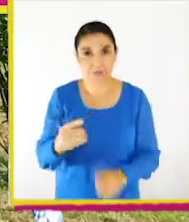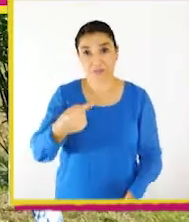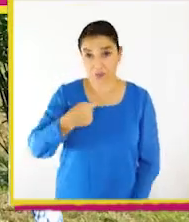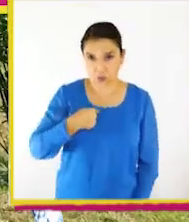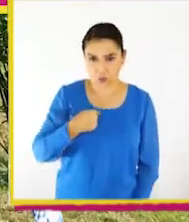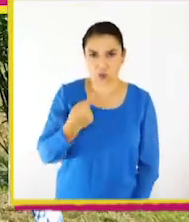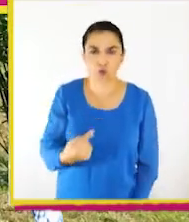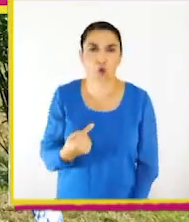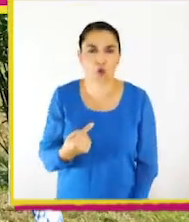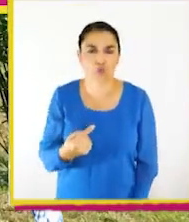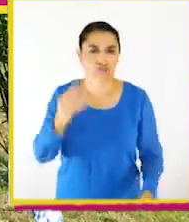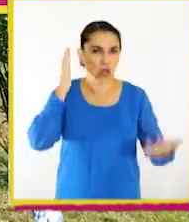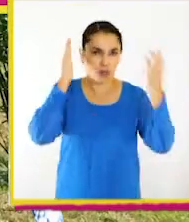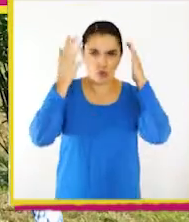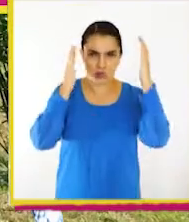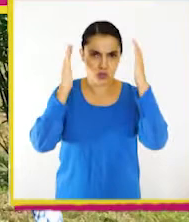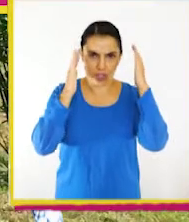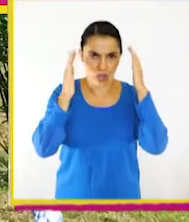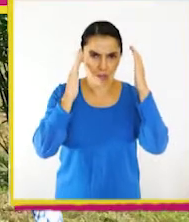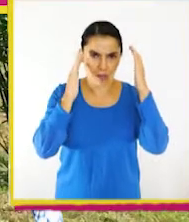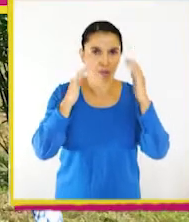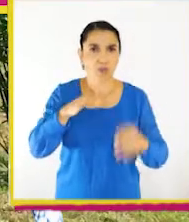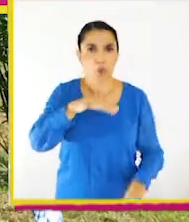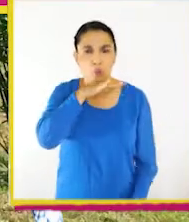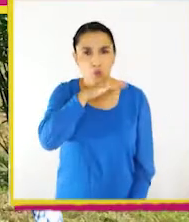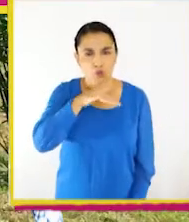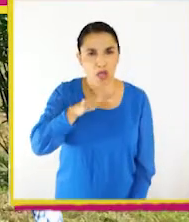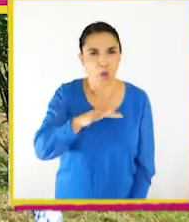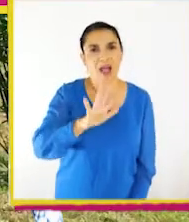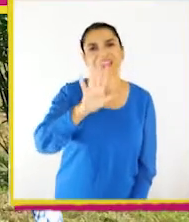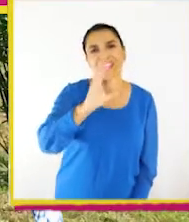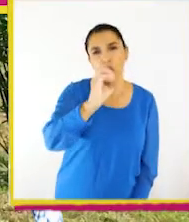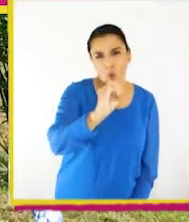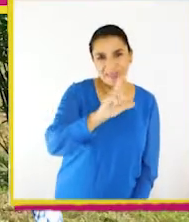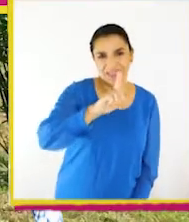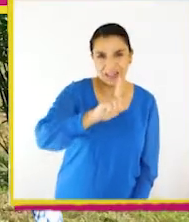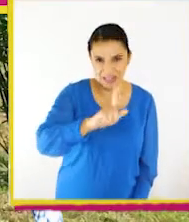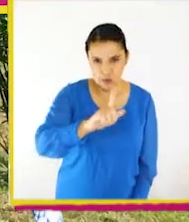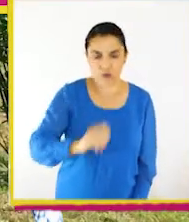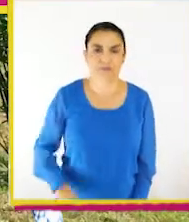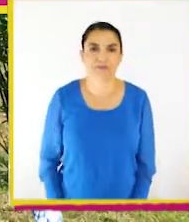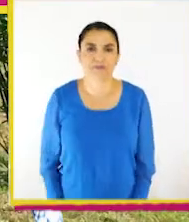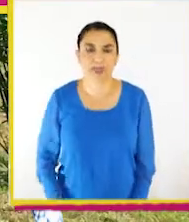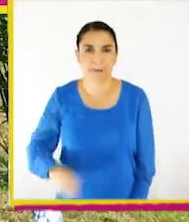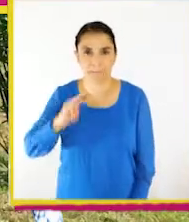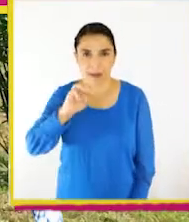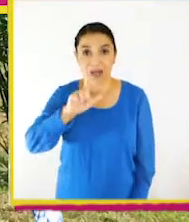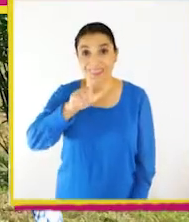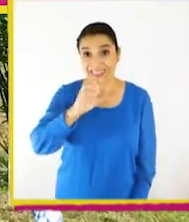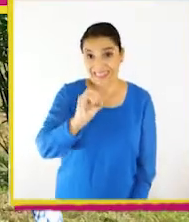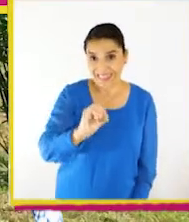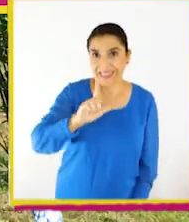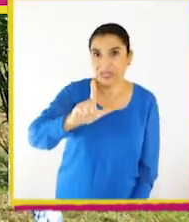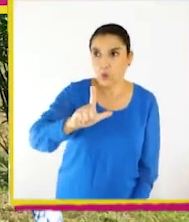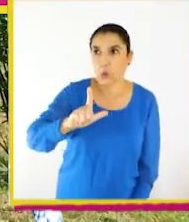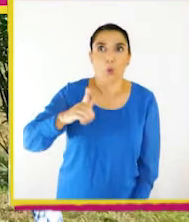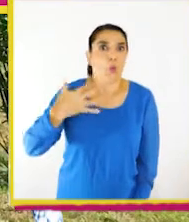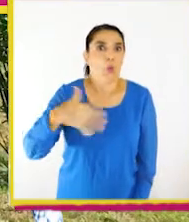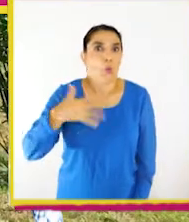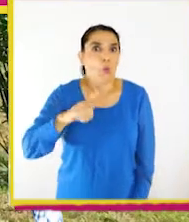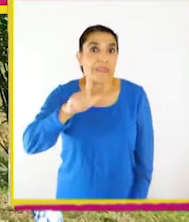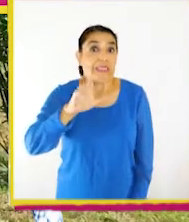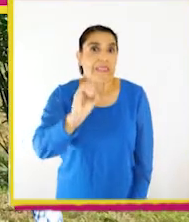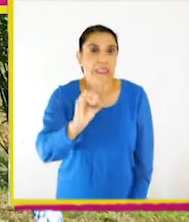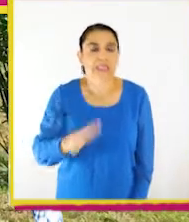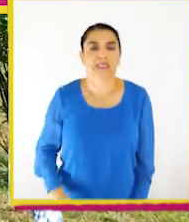caso tenemos que al ducharme yo gasto 50 litros de agua en cada ducha. Mi mamá gasta 70 litros.